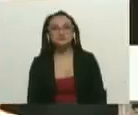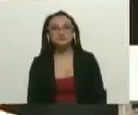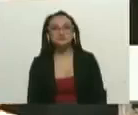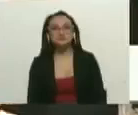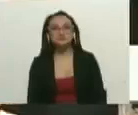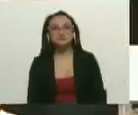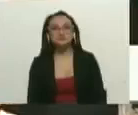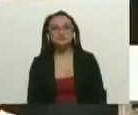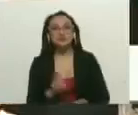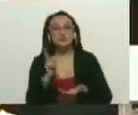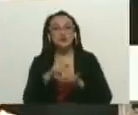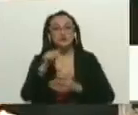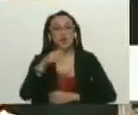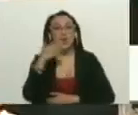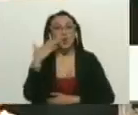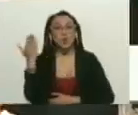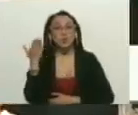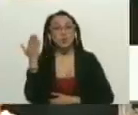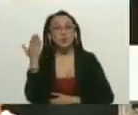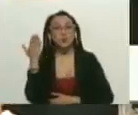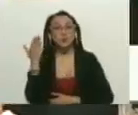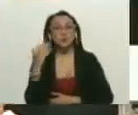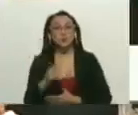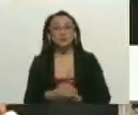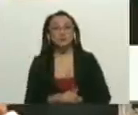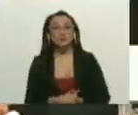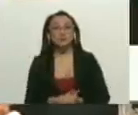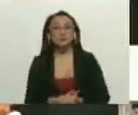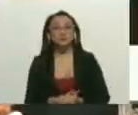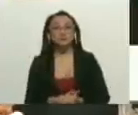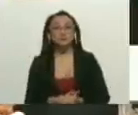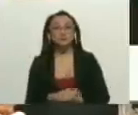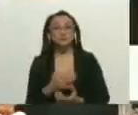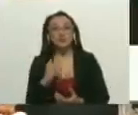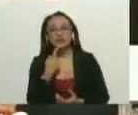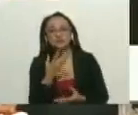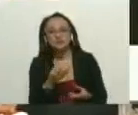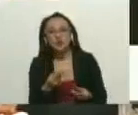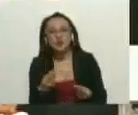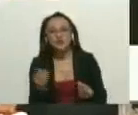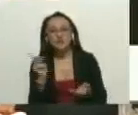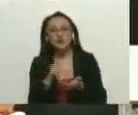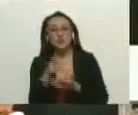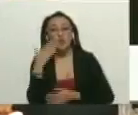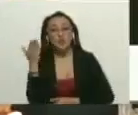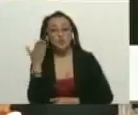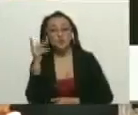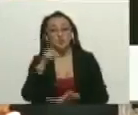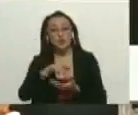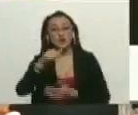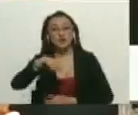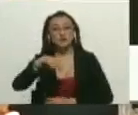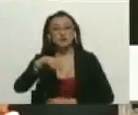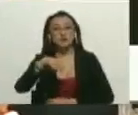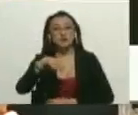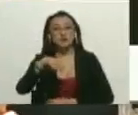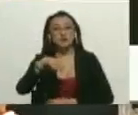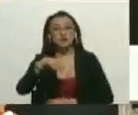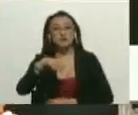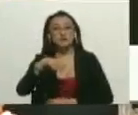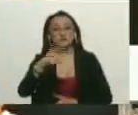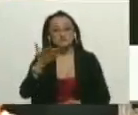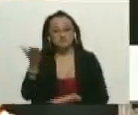Venimos con orgullo, así lo voy a decir suavecito. Venimos con orgullo para acá, mi capitán